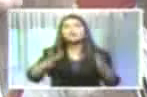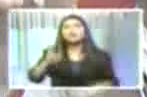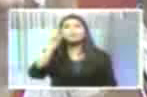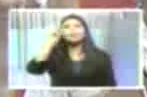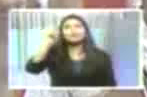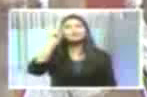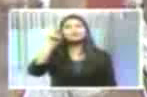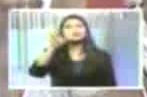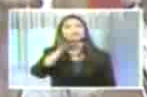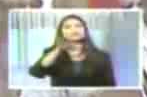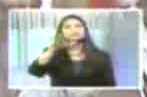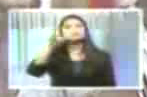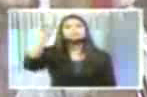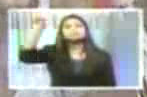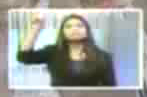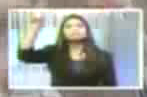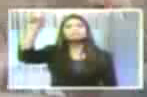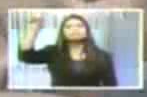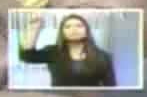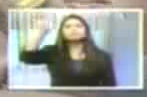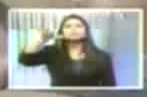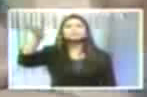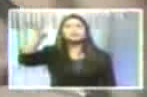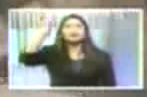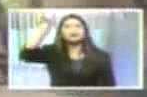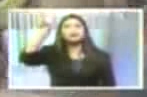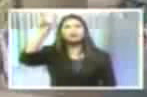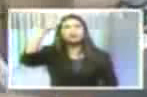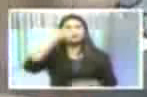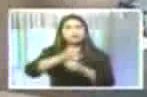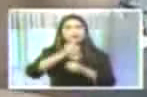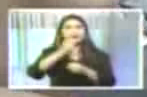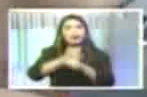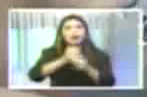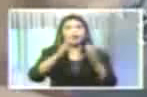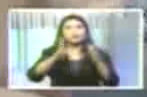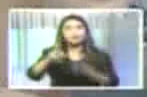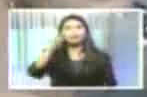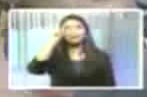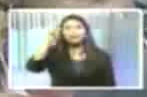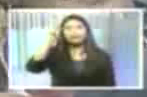profesores, profesoras, obreros, obreras.